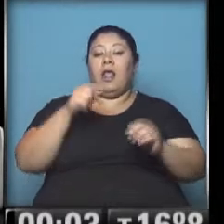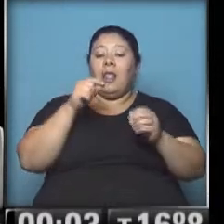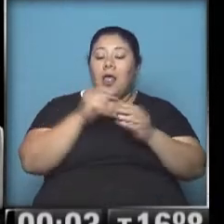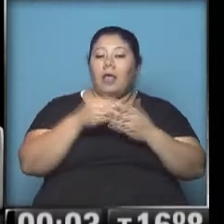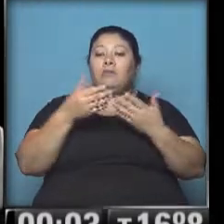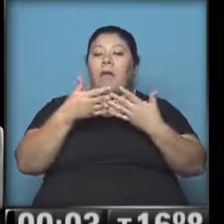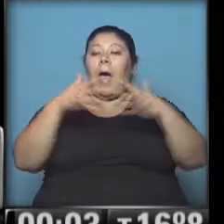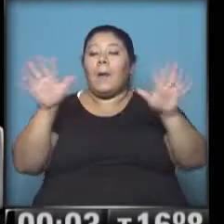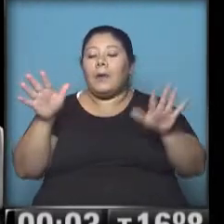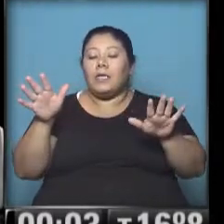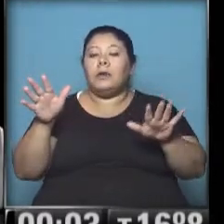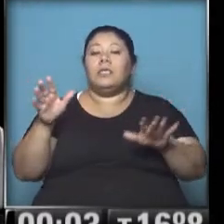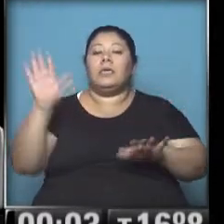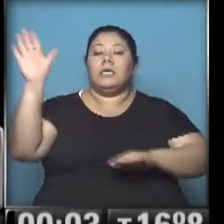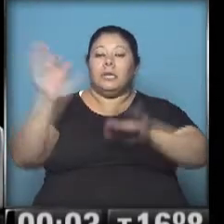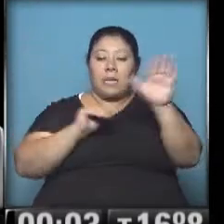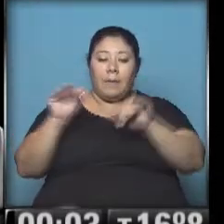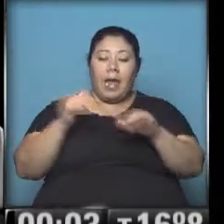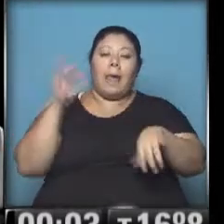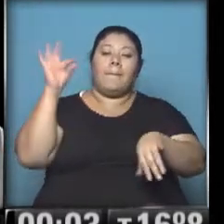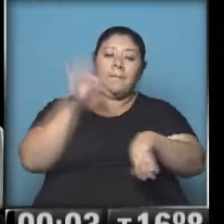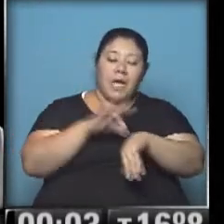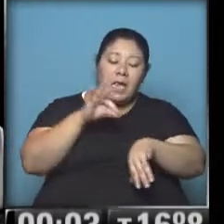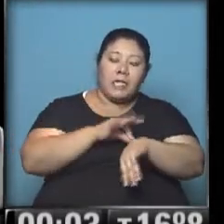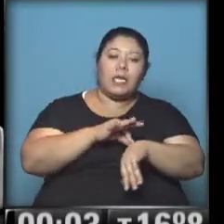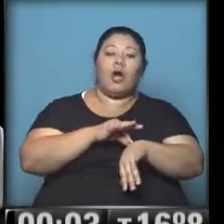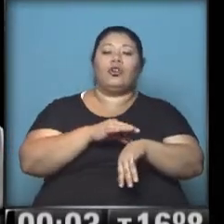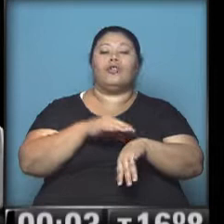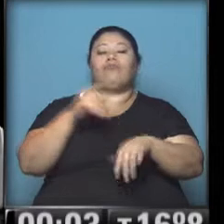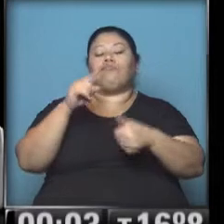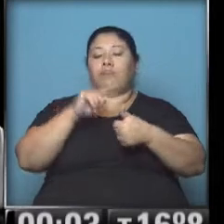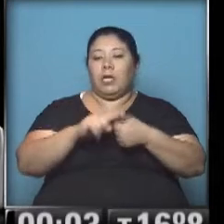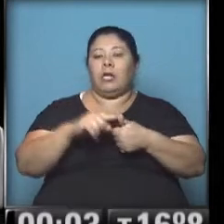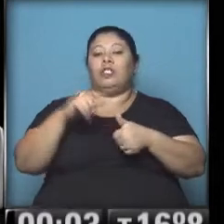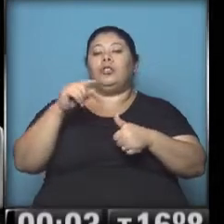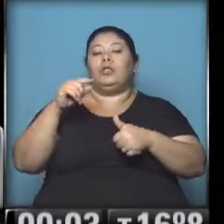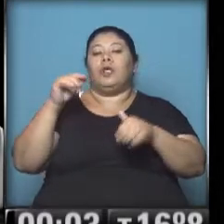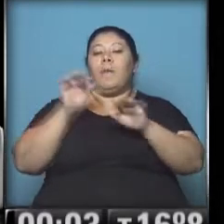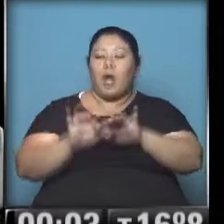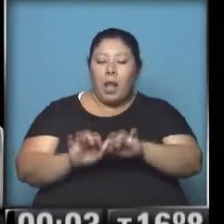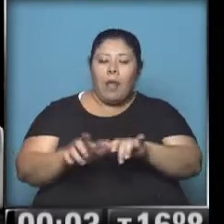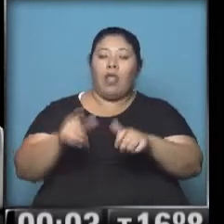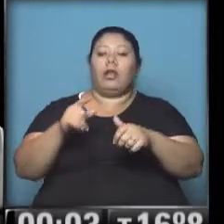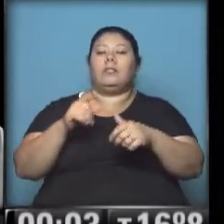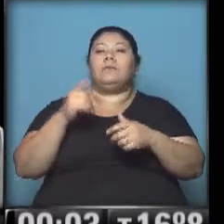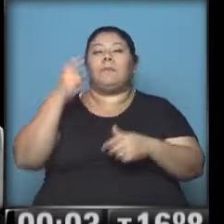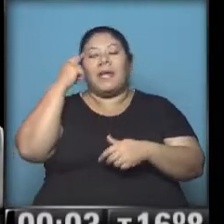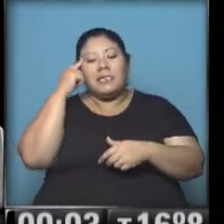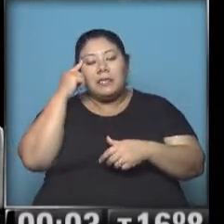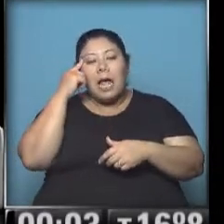convocar a médicos, diseñadores y sobre todo, obviamente, programadores para pensar en apps que le hagan la vida más fácil a los jubilados.